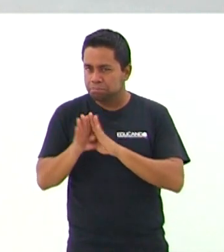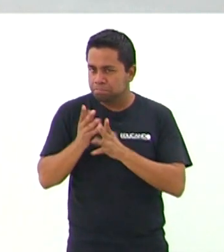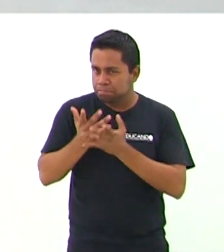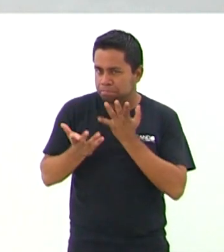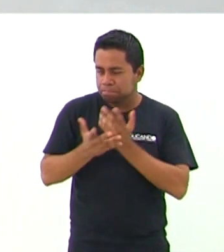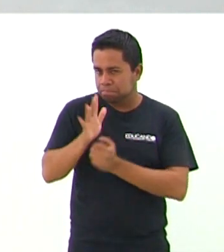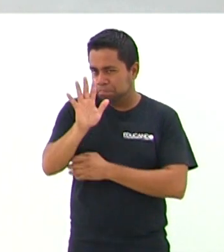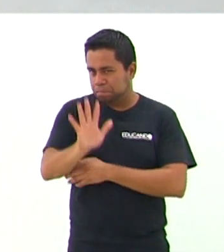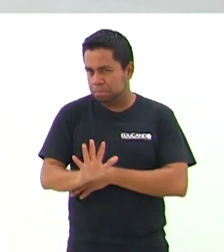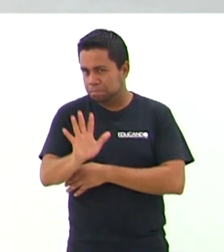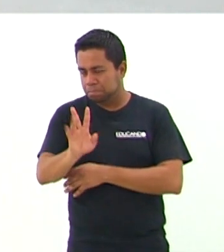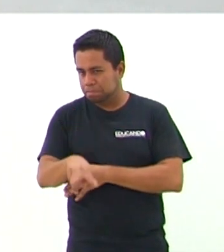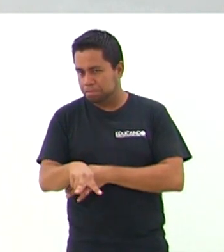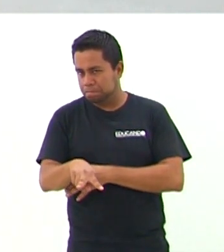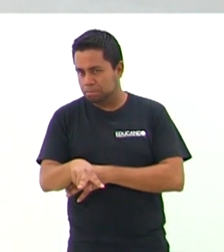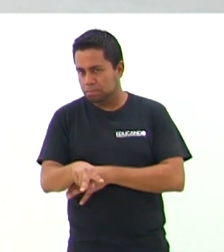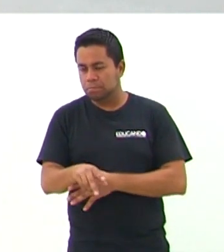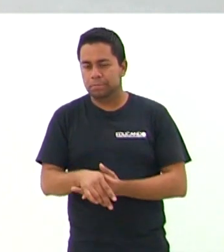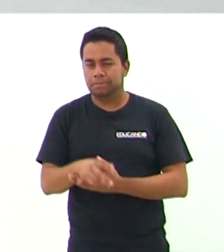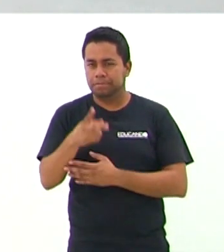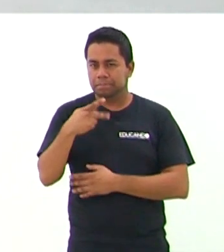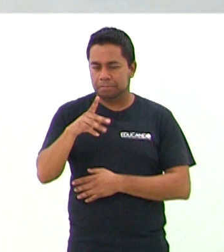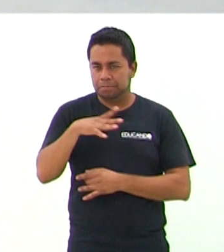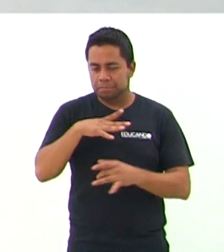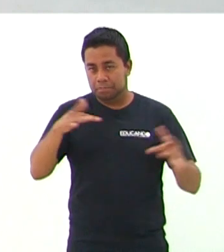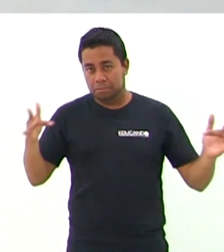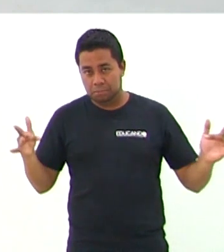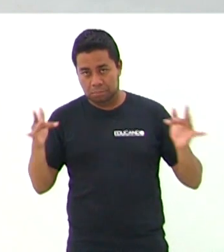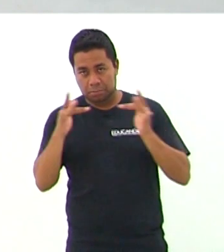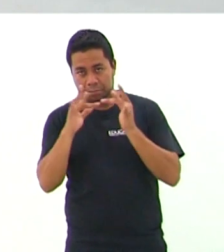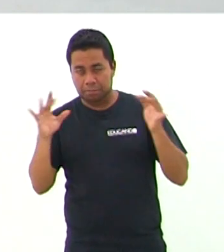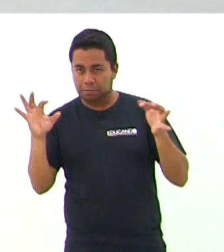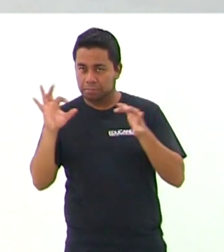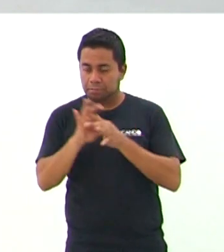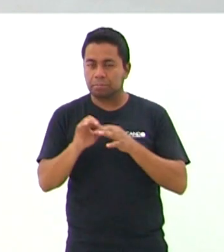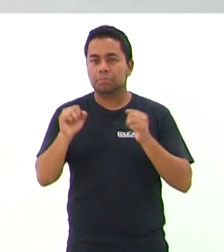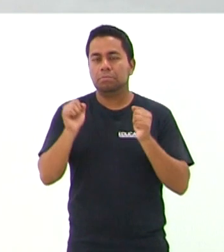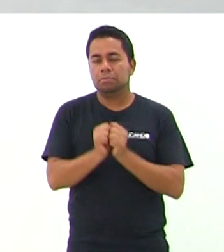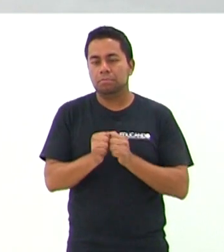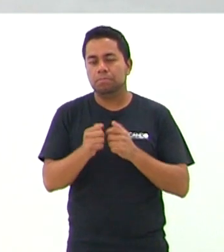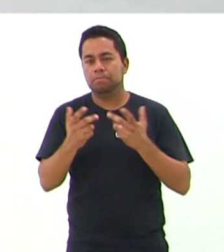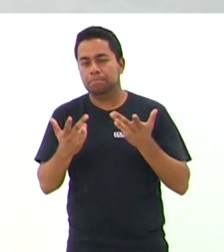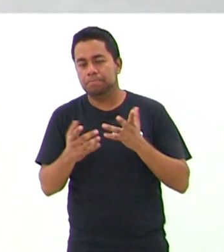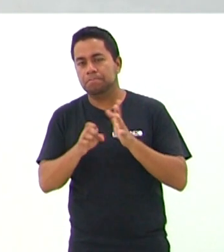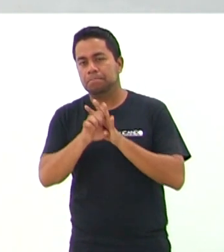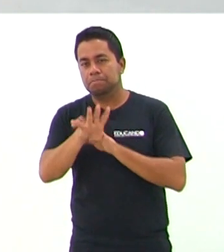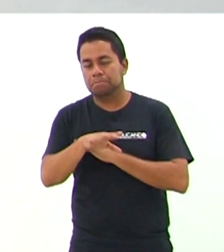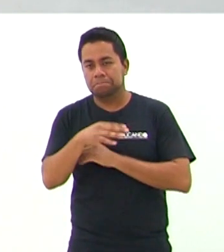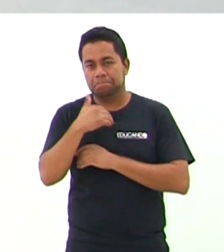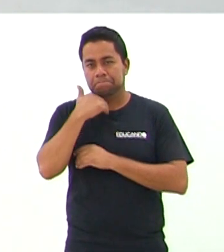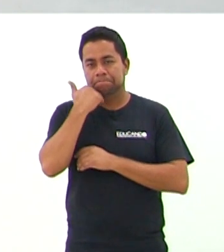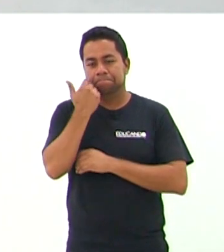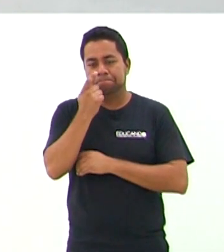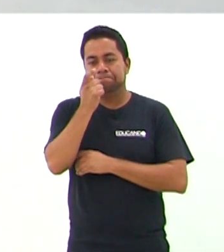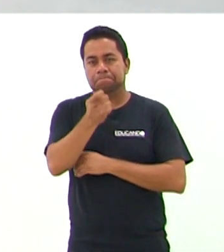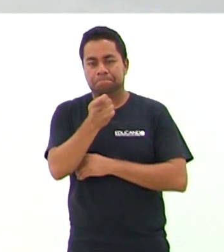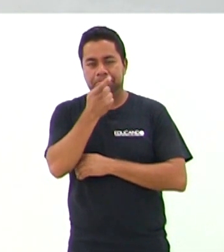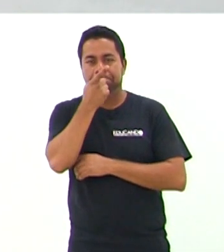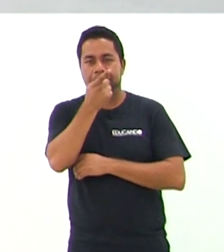acción, pero ¿tendrá relación con lo que quiere decir nuestra